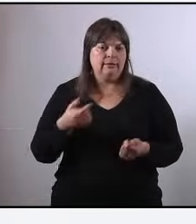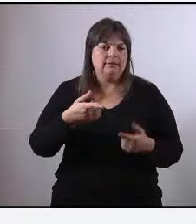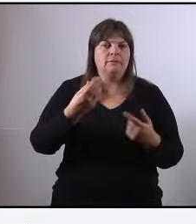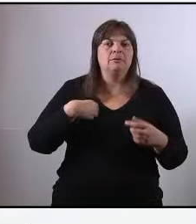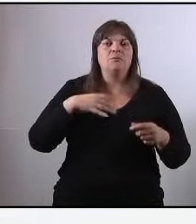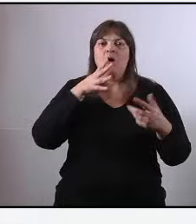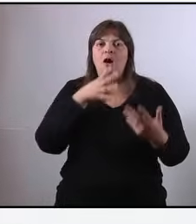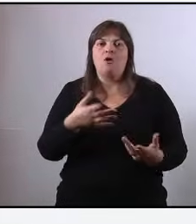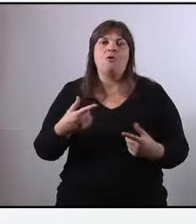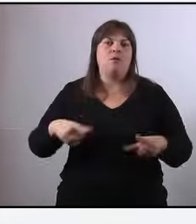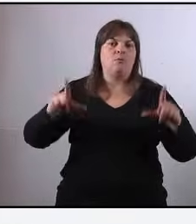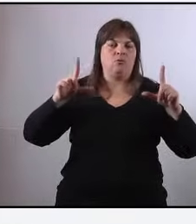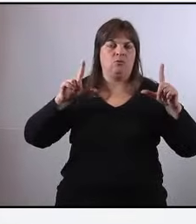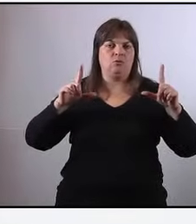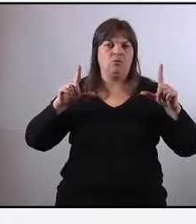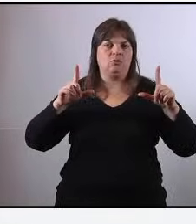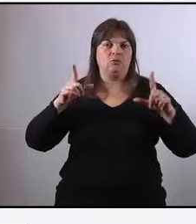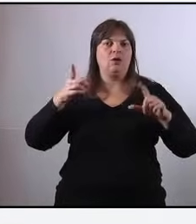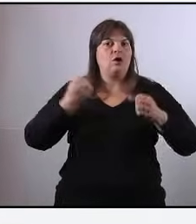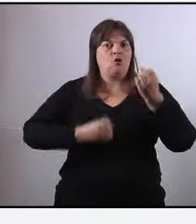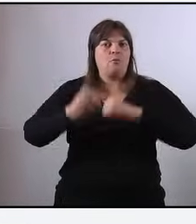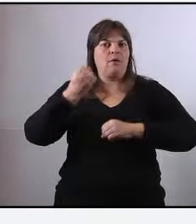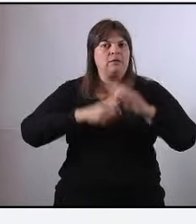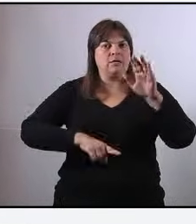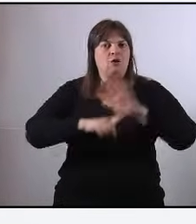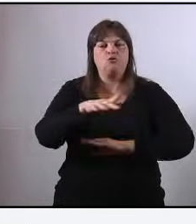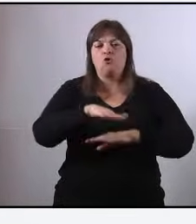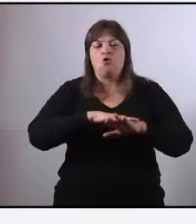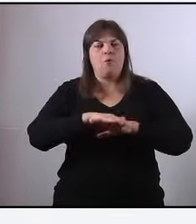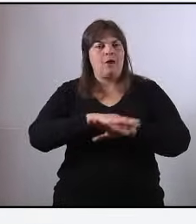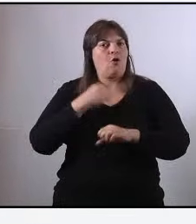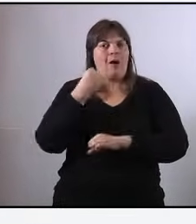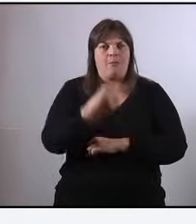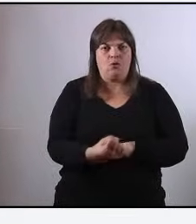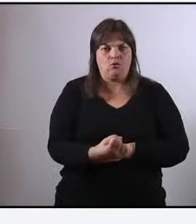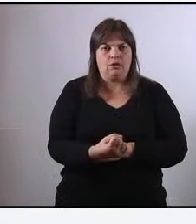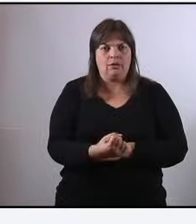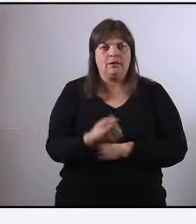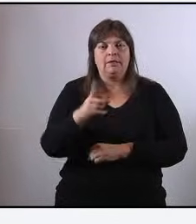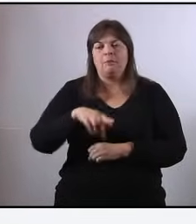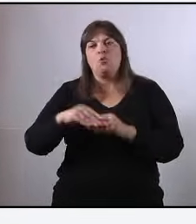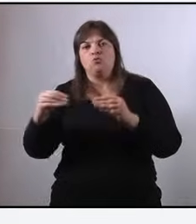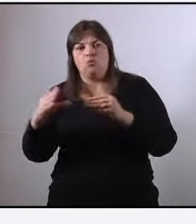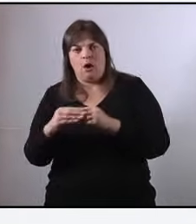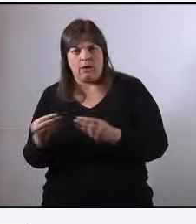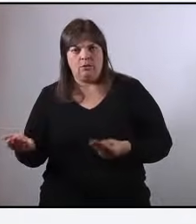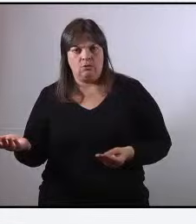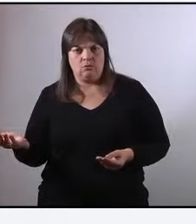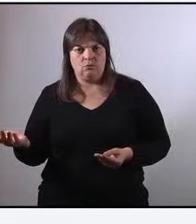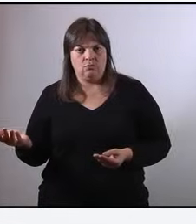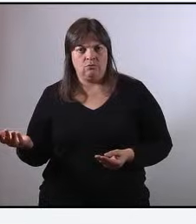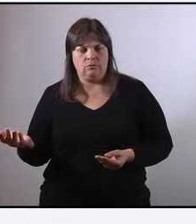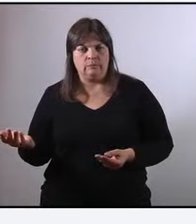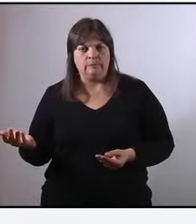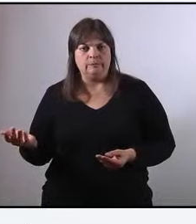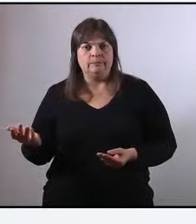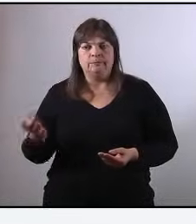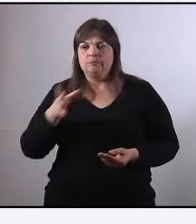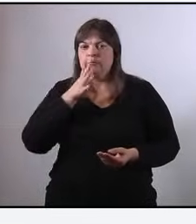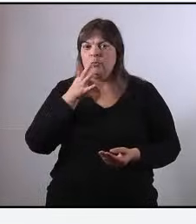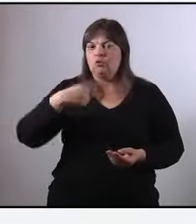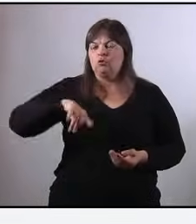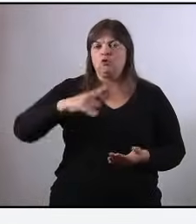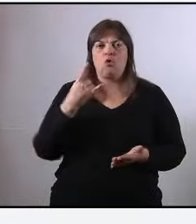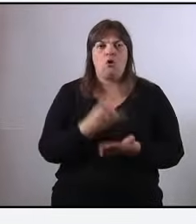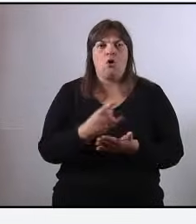protagonista en nuestro desarrollo económico y que tiene al Gobierno al lado, como a los consumidores, de que tenemos la mejor carne